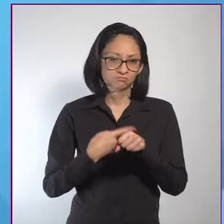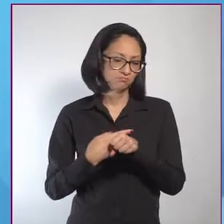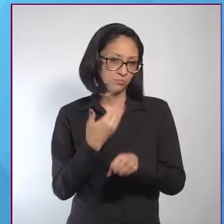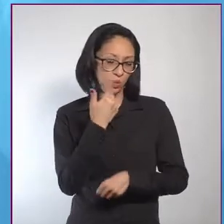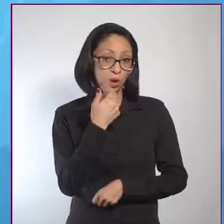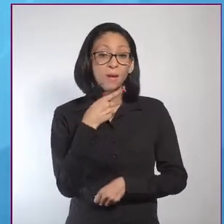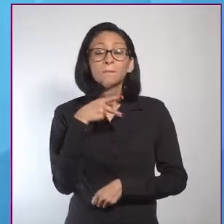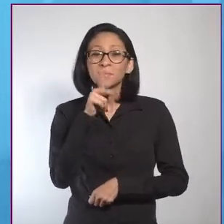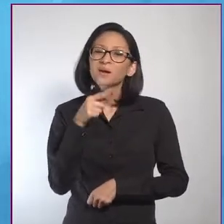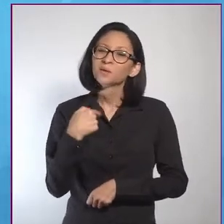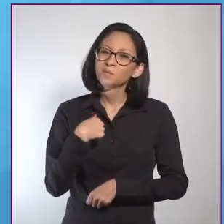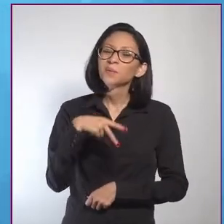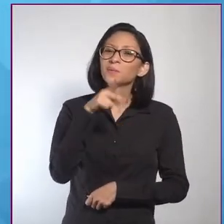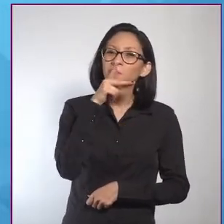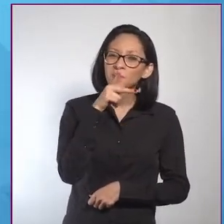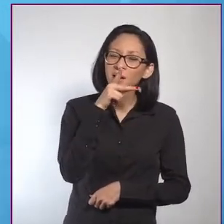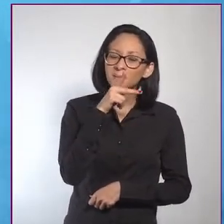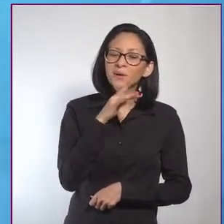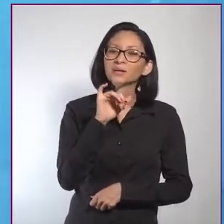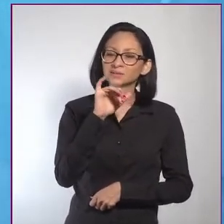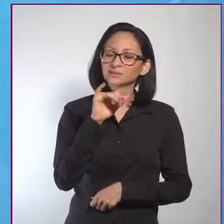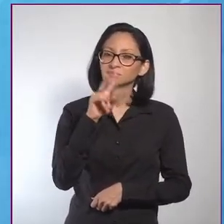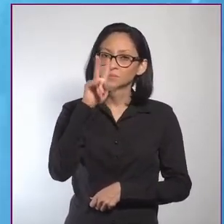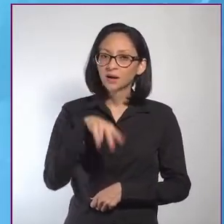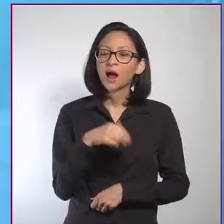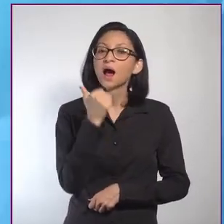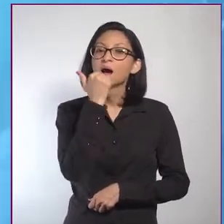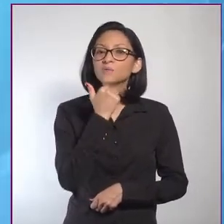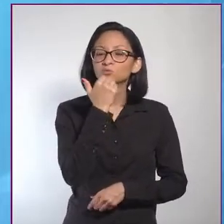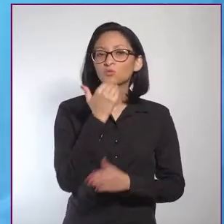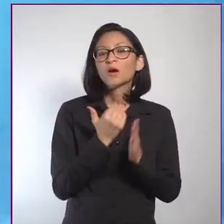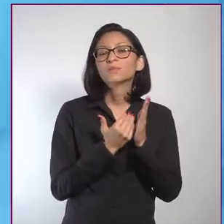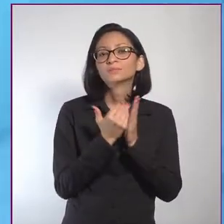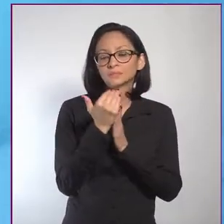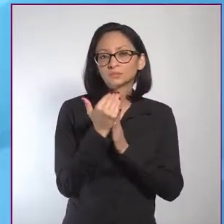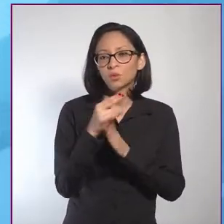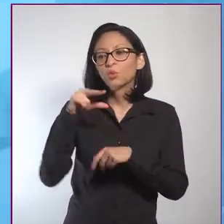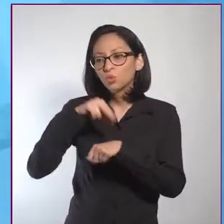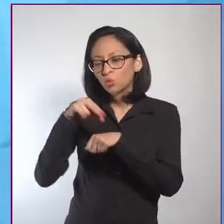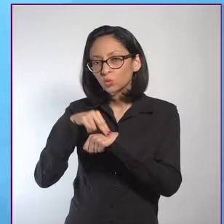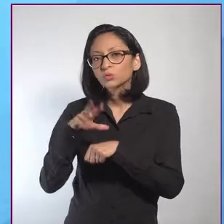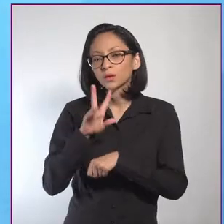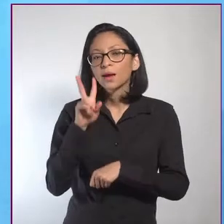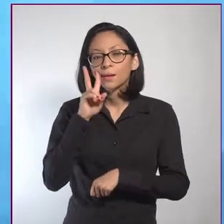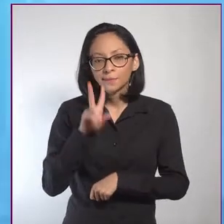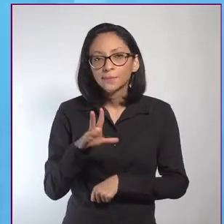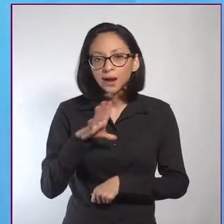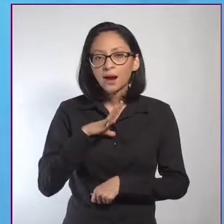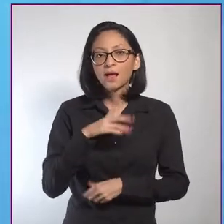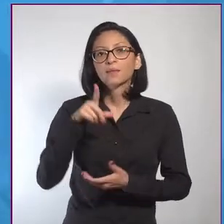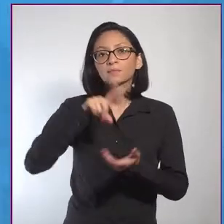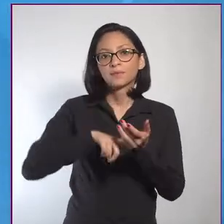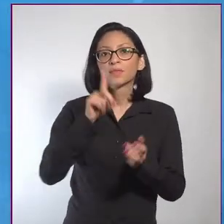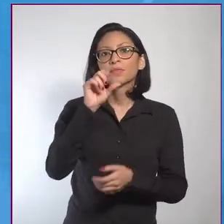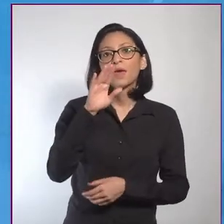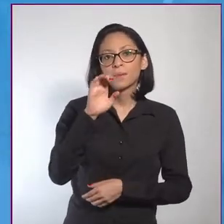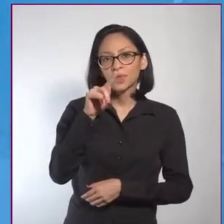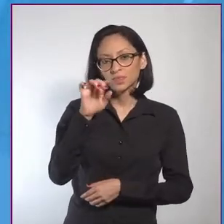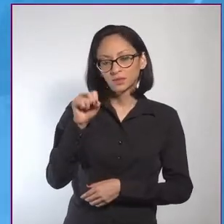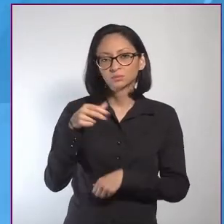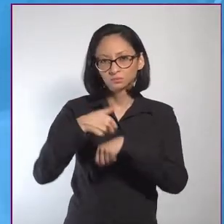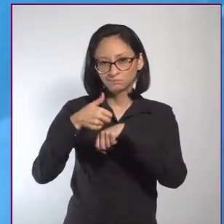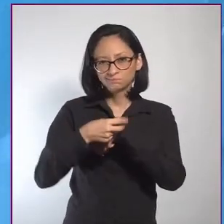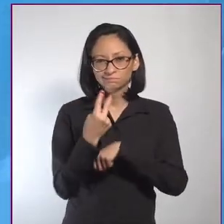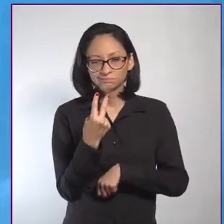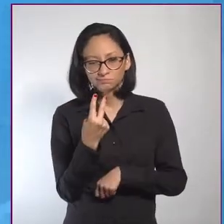mi papá sí tiene una glucosa alta y está clínicamente diagnosticado con diabetes mellitus tipo 2. ¿Sabes